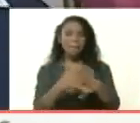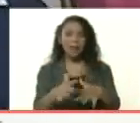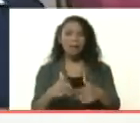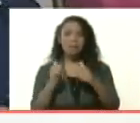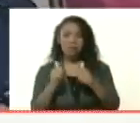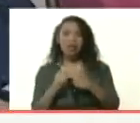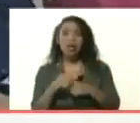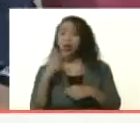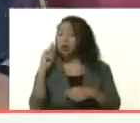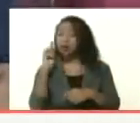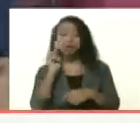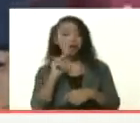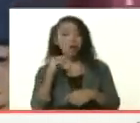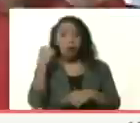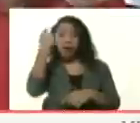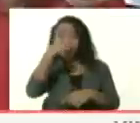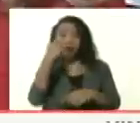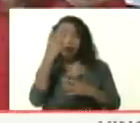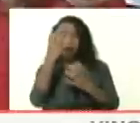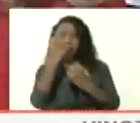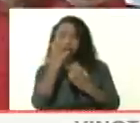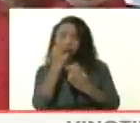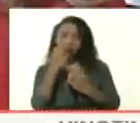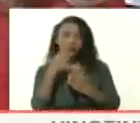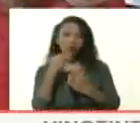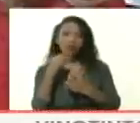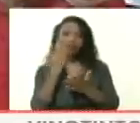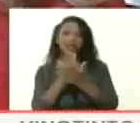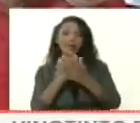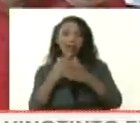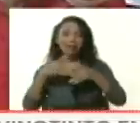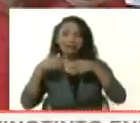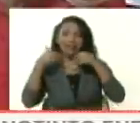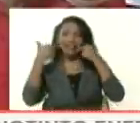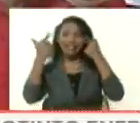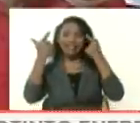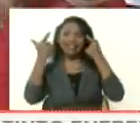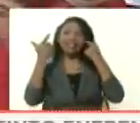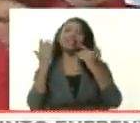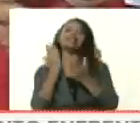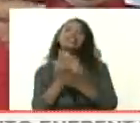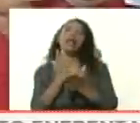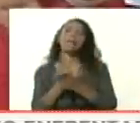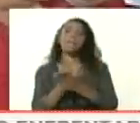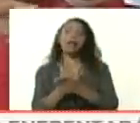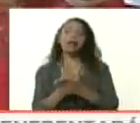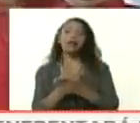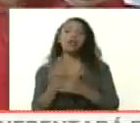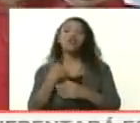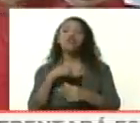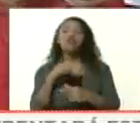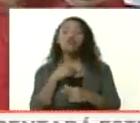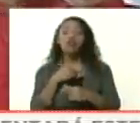No vemos una cara triste. No vemos una cara triste. Y nosotros comentamos a